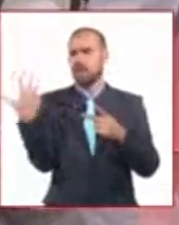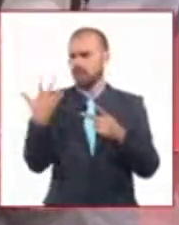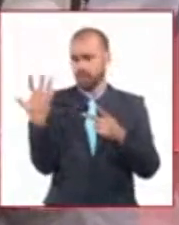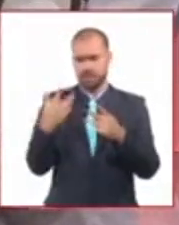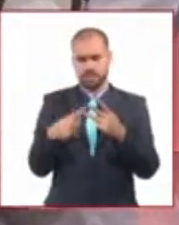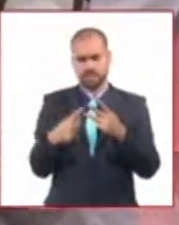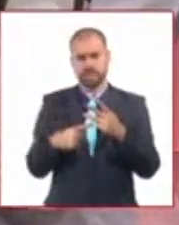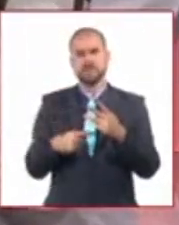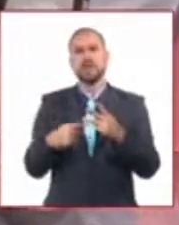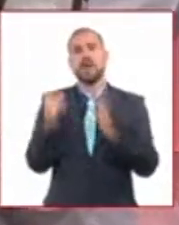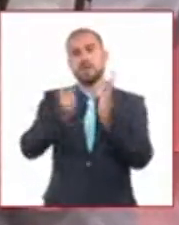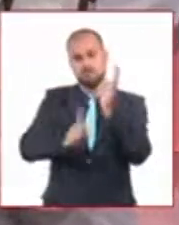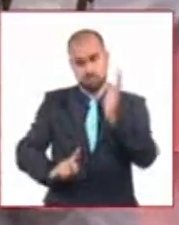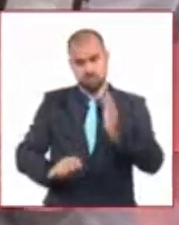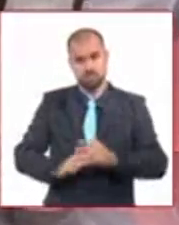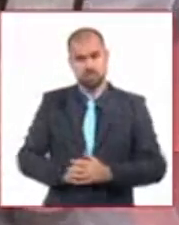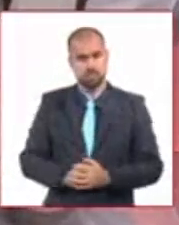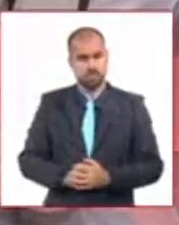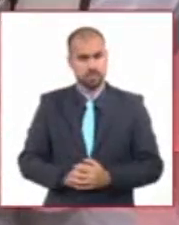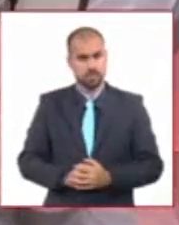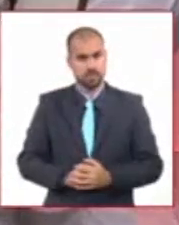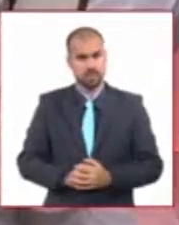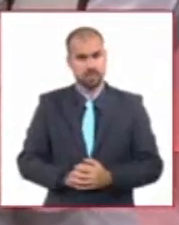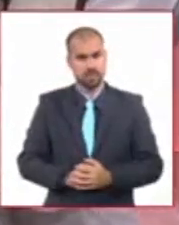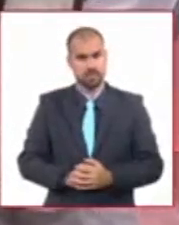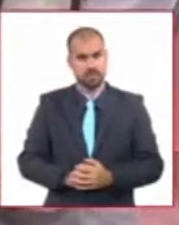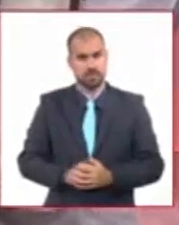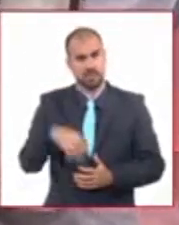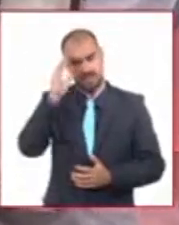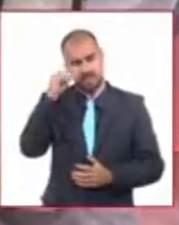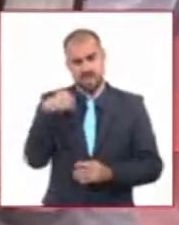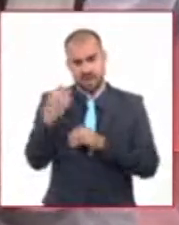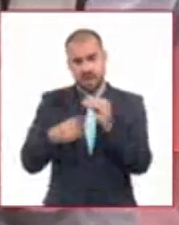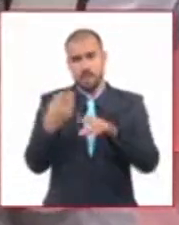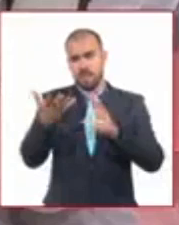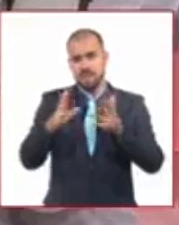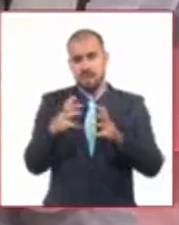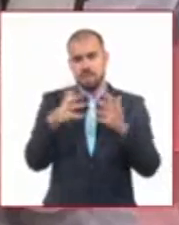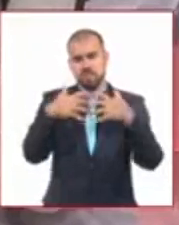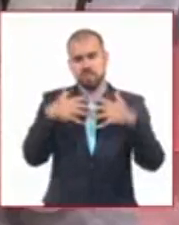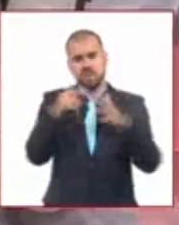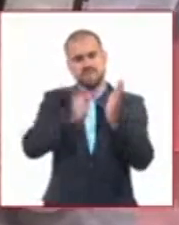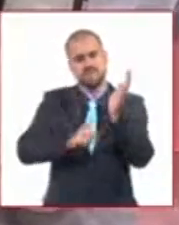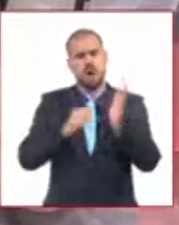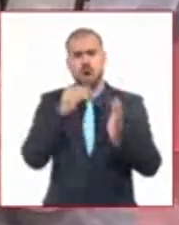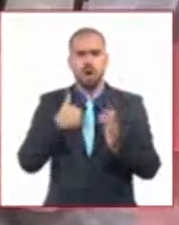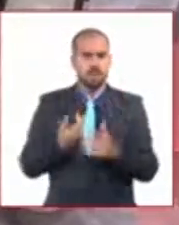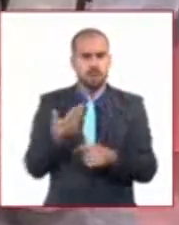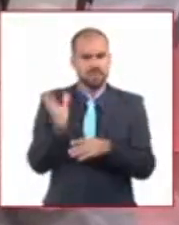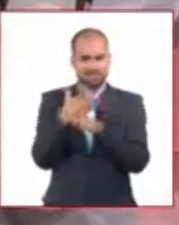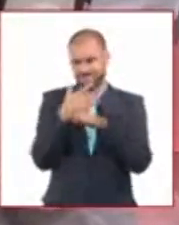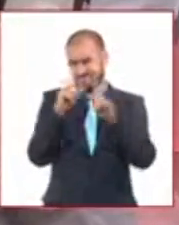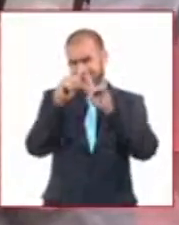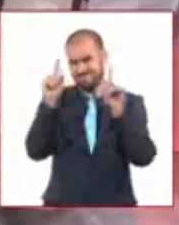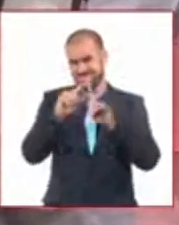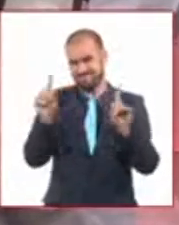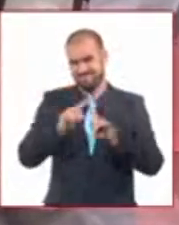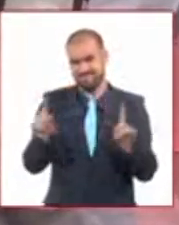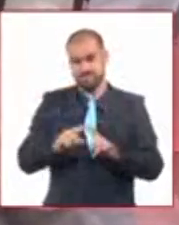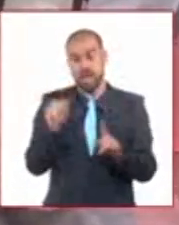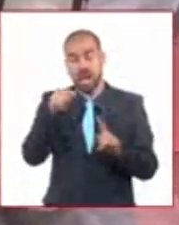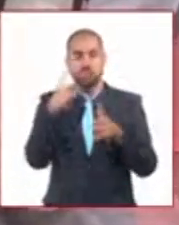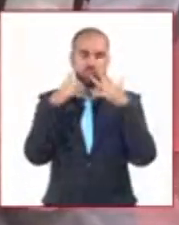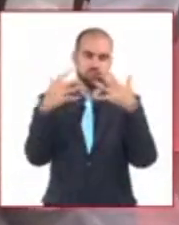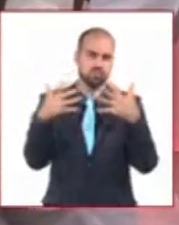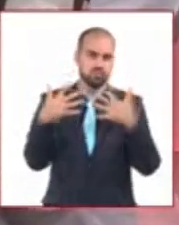energías es sigue el cambio de matriz energética en la región si hay una diversidad de temas que me parece que son esenciales